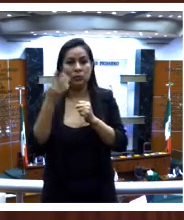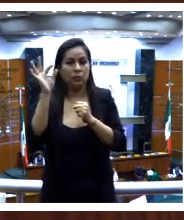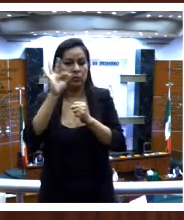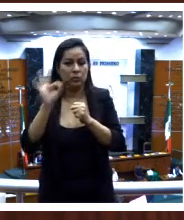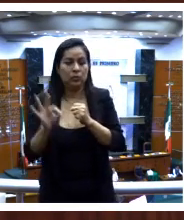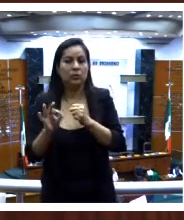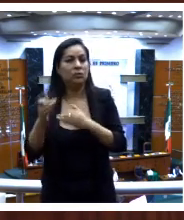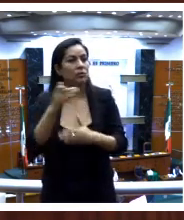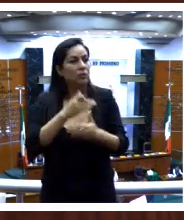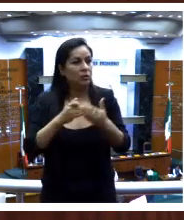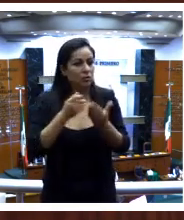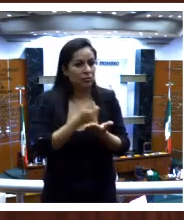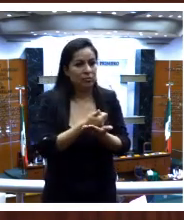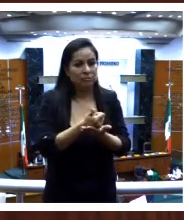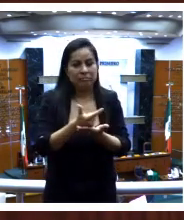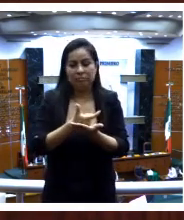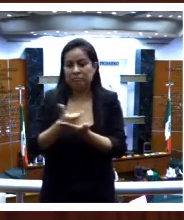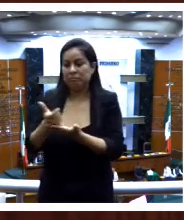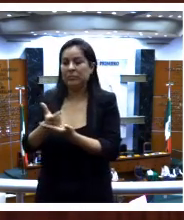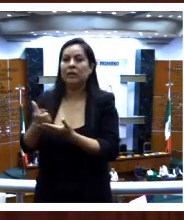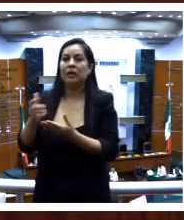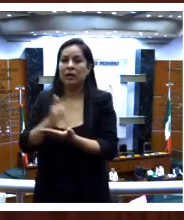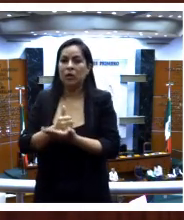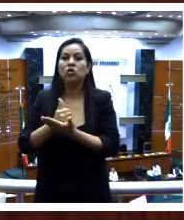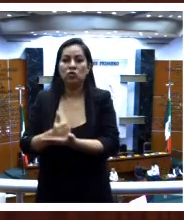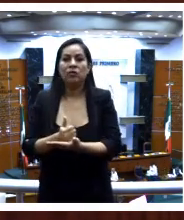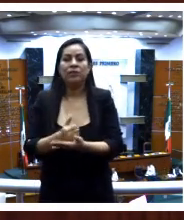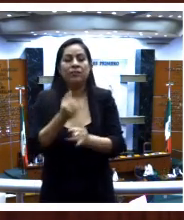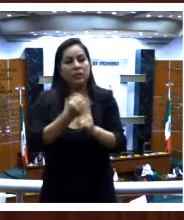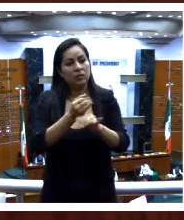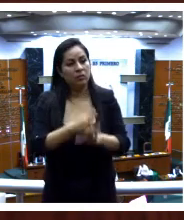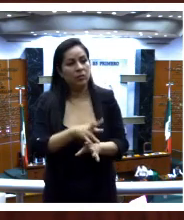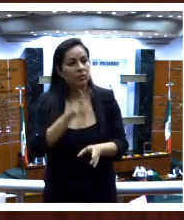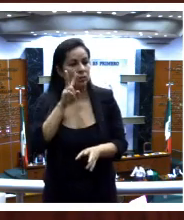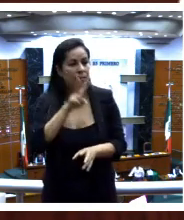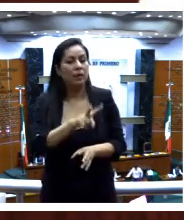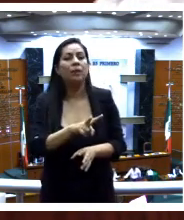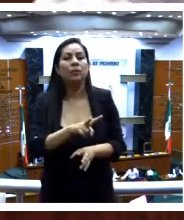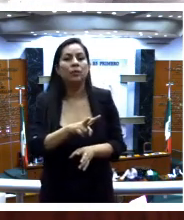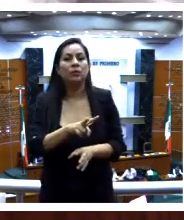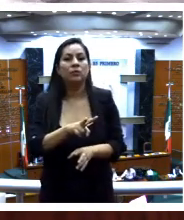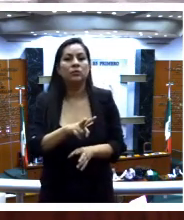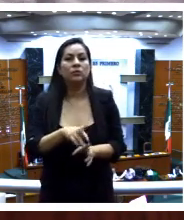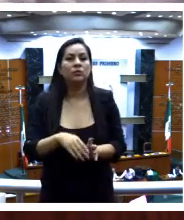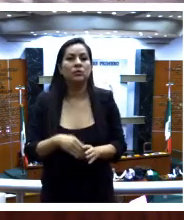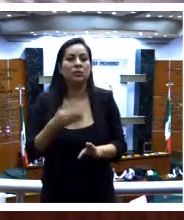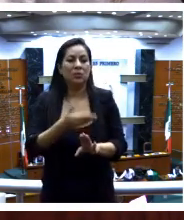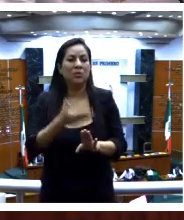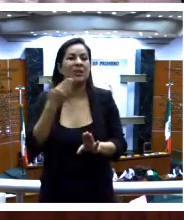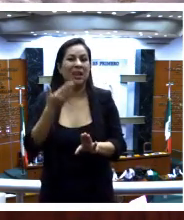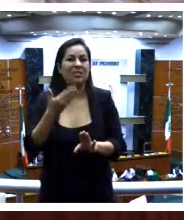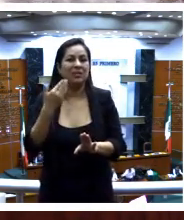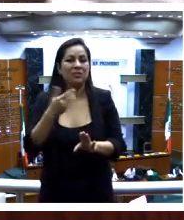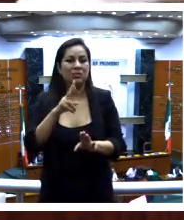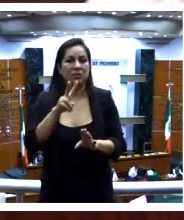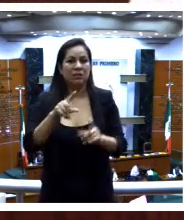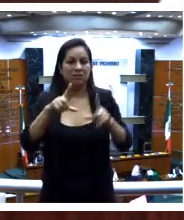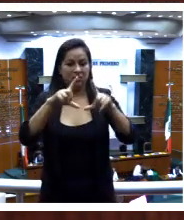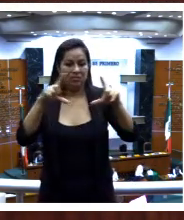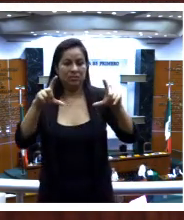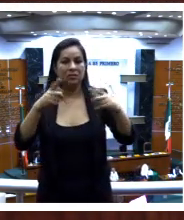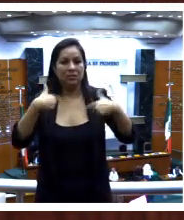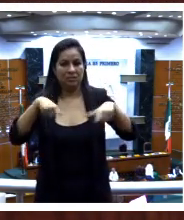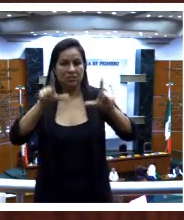de cobertura. Como vemos aquí estos datos, si ponen la anterior, por favor,